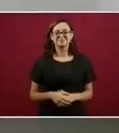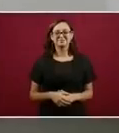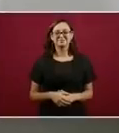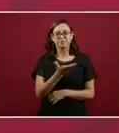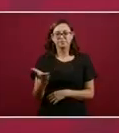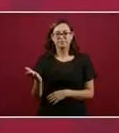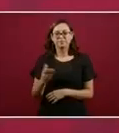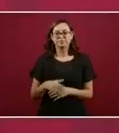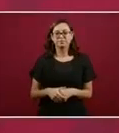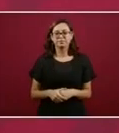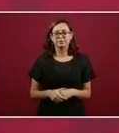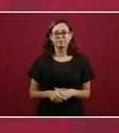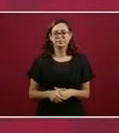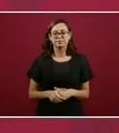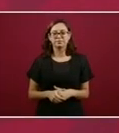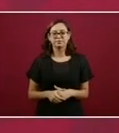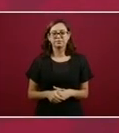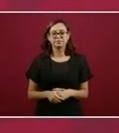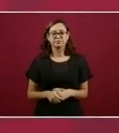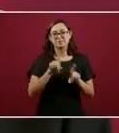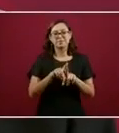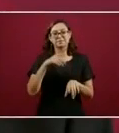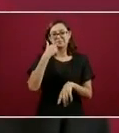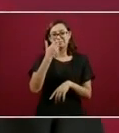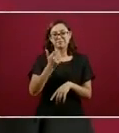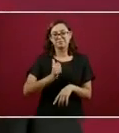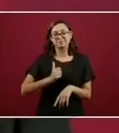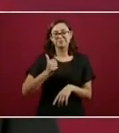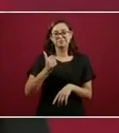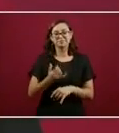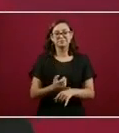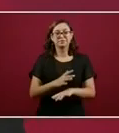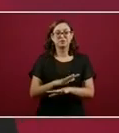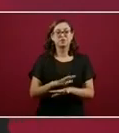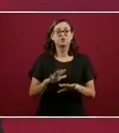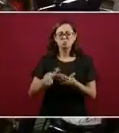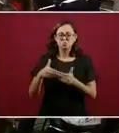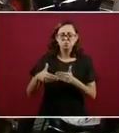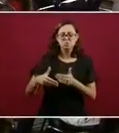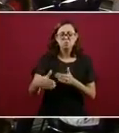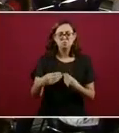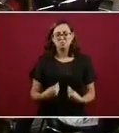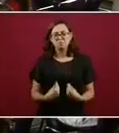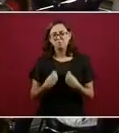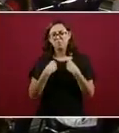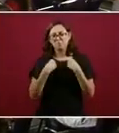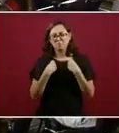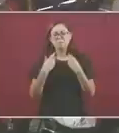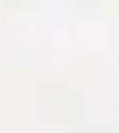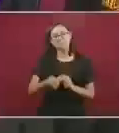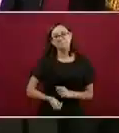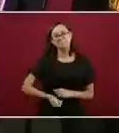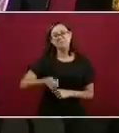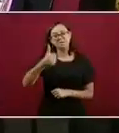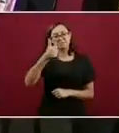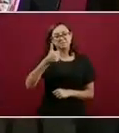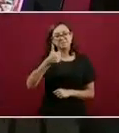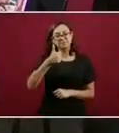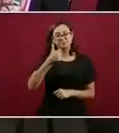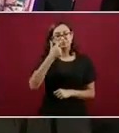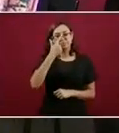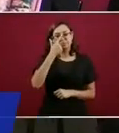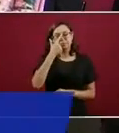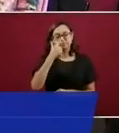Esta mañana el presidente Andrés Manuel López Obrador habló sobre la regulación del programa de la pensión a adultos mayores. Aquí en la